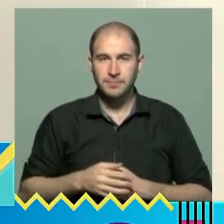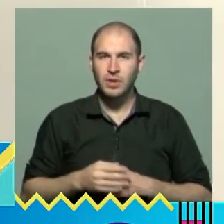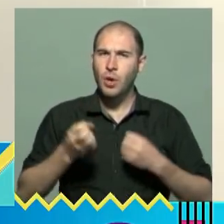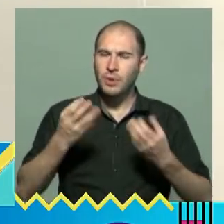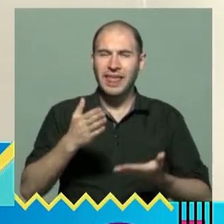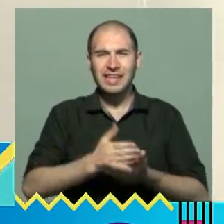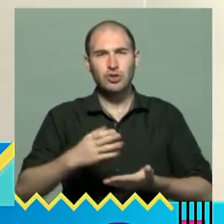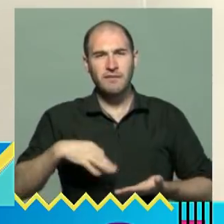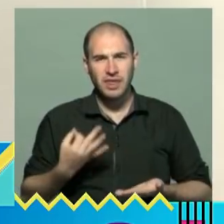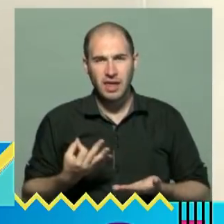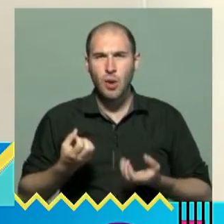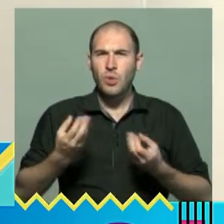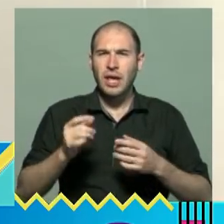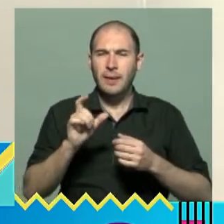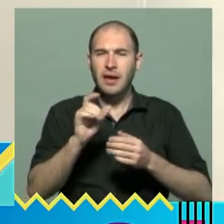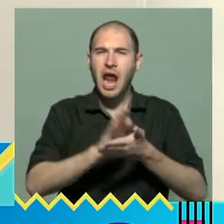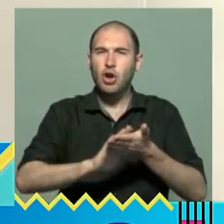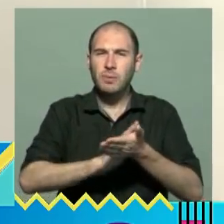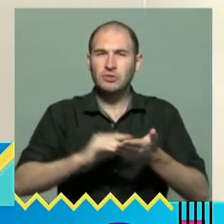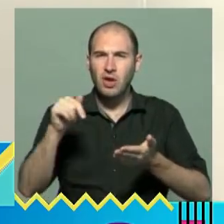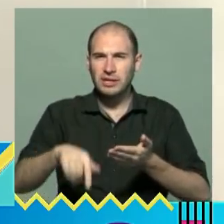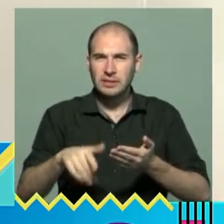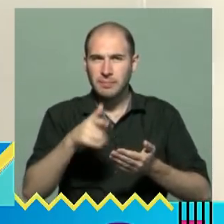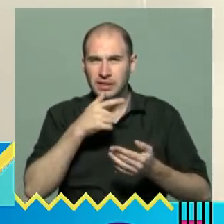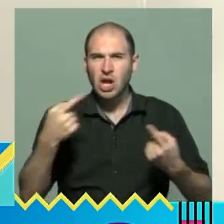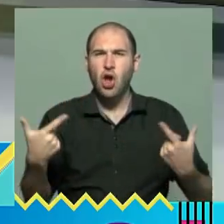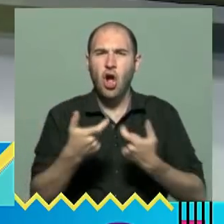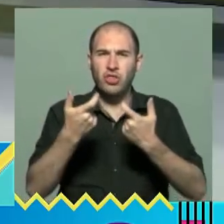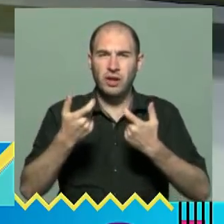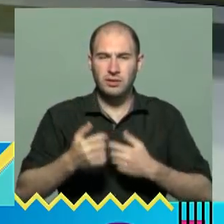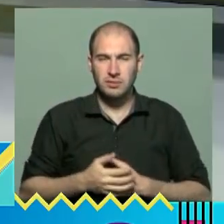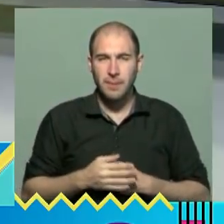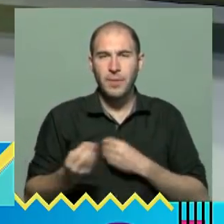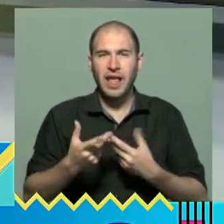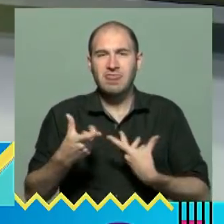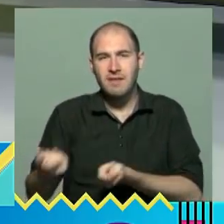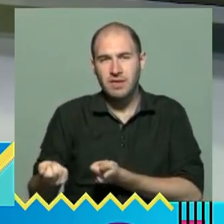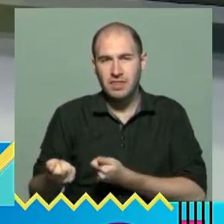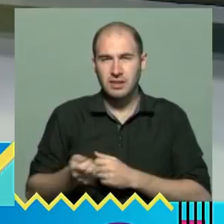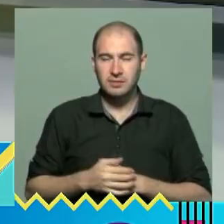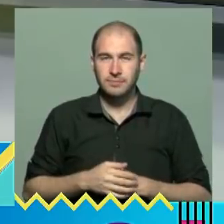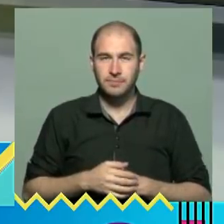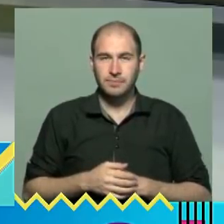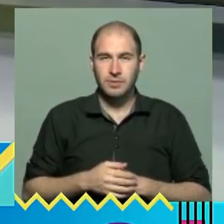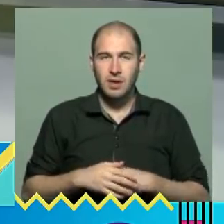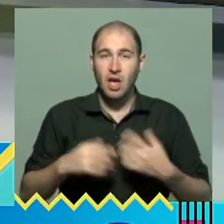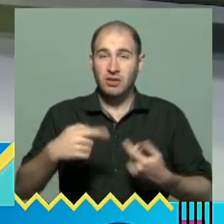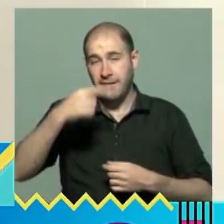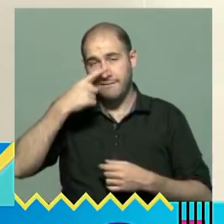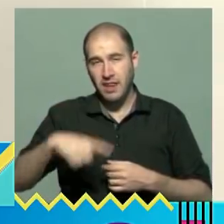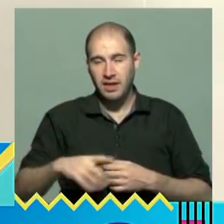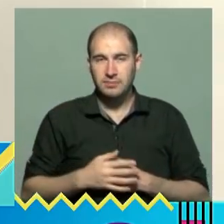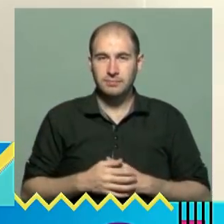qué derecho a la vida? O sea, ¿por qué utilizan ese argumento que es hasta contradictorio para defender algo que, digamos, al fin y al